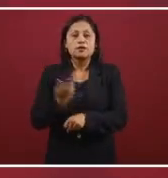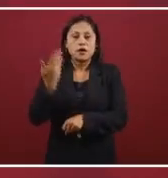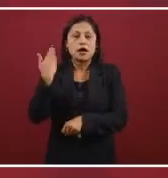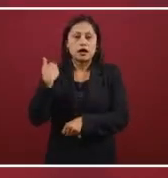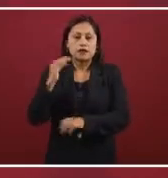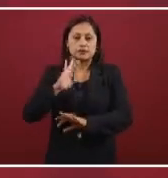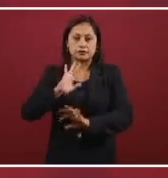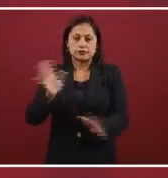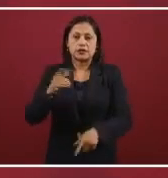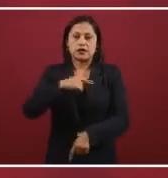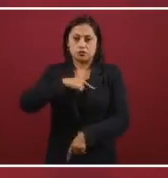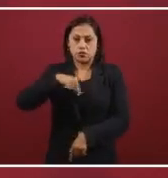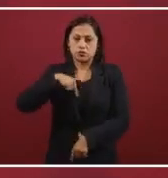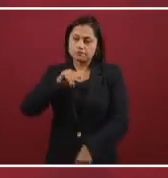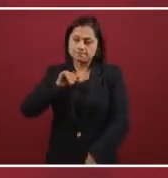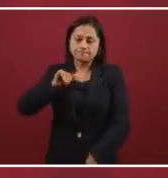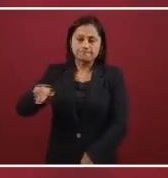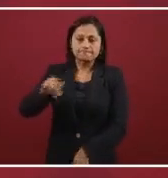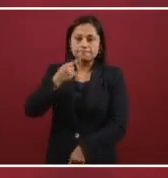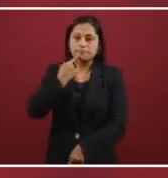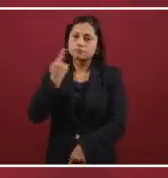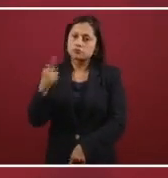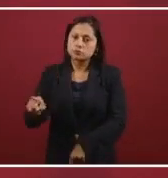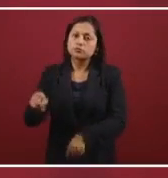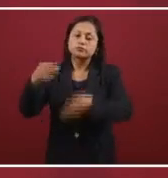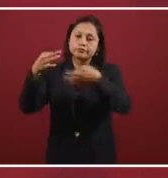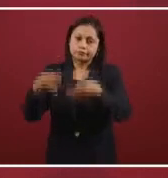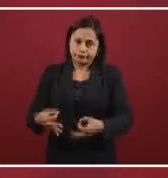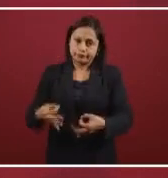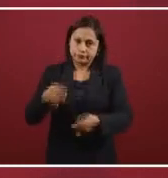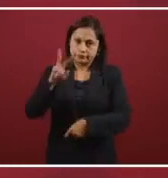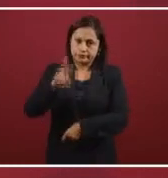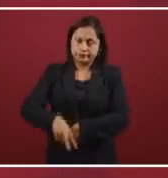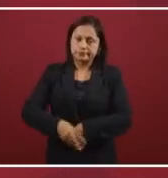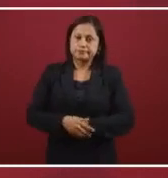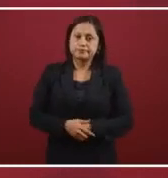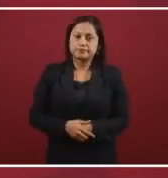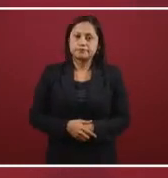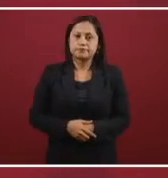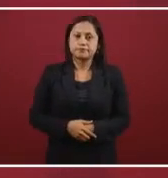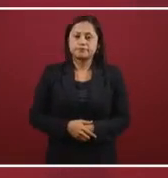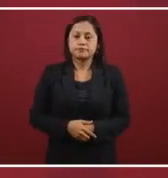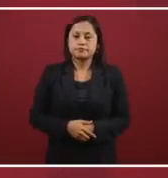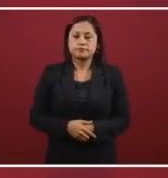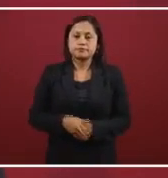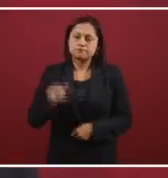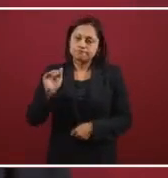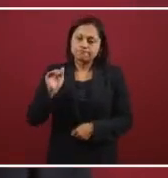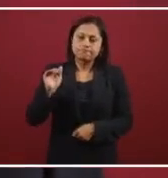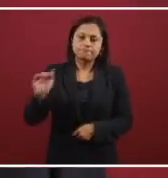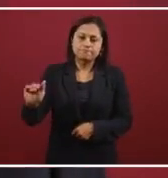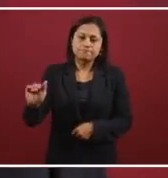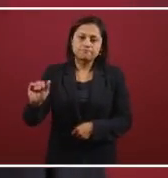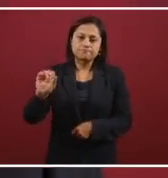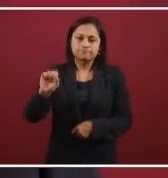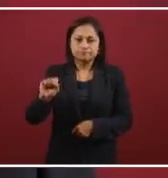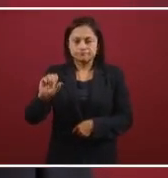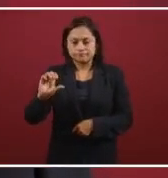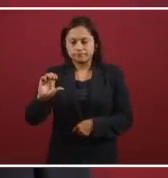de parte de nosotros, formal, tanto al Poder Judicial como a la